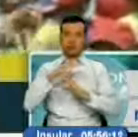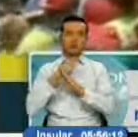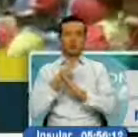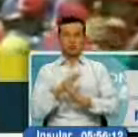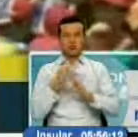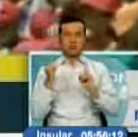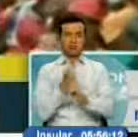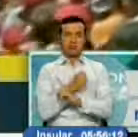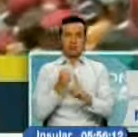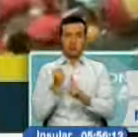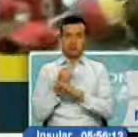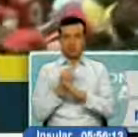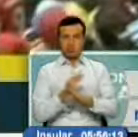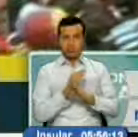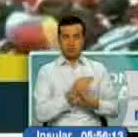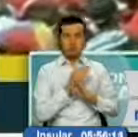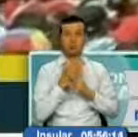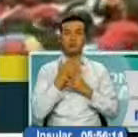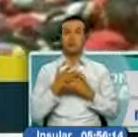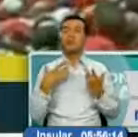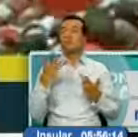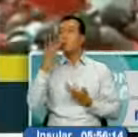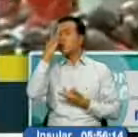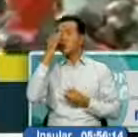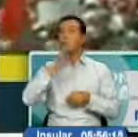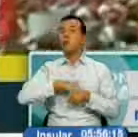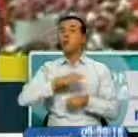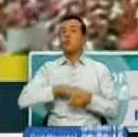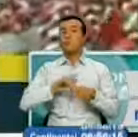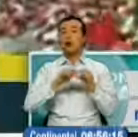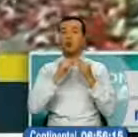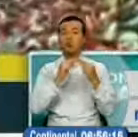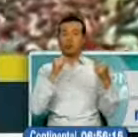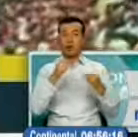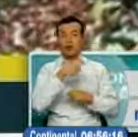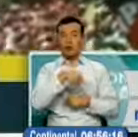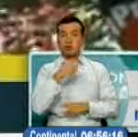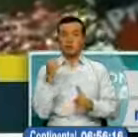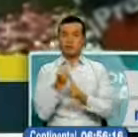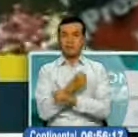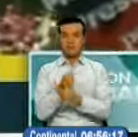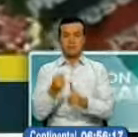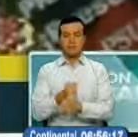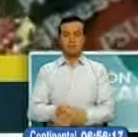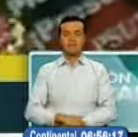actos violentos que, según el chavismo, son generados por los grupos opositores.